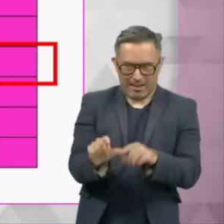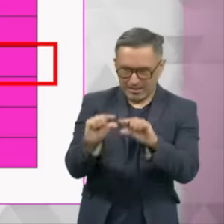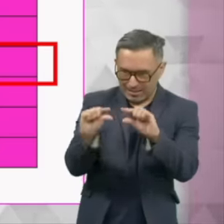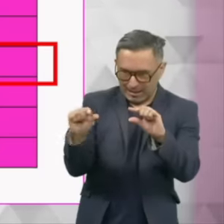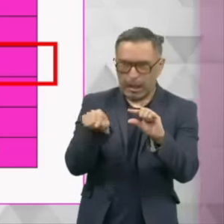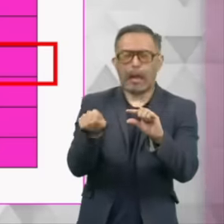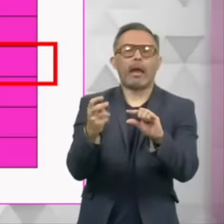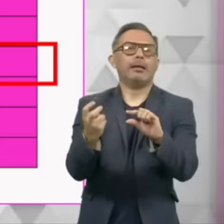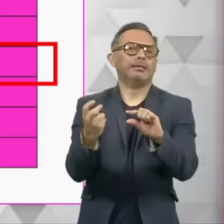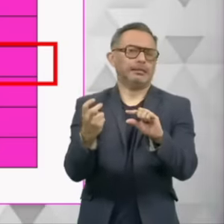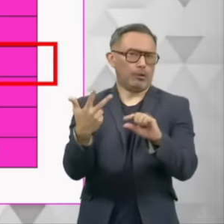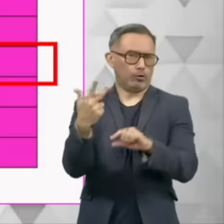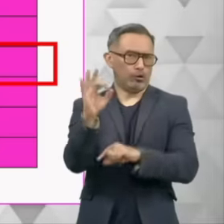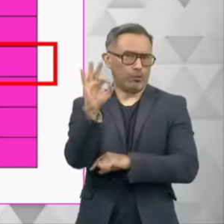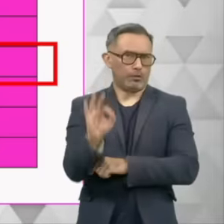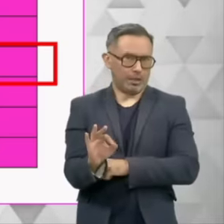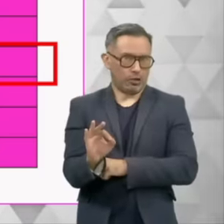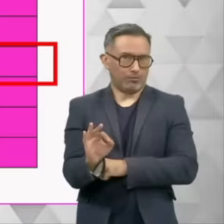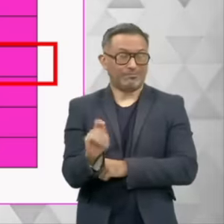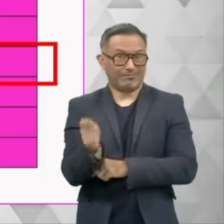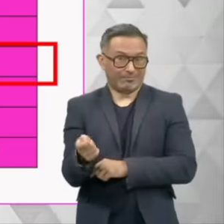un resultado de